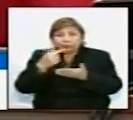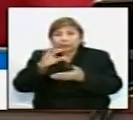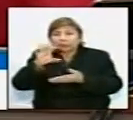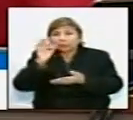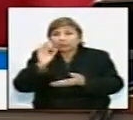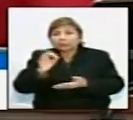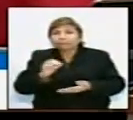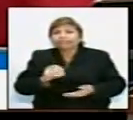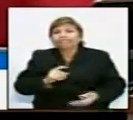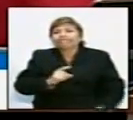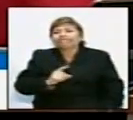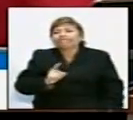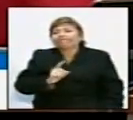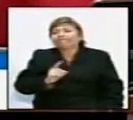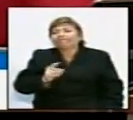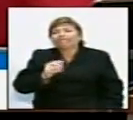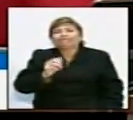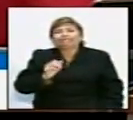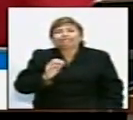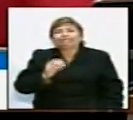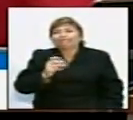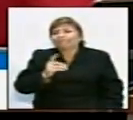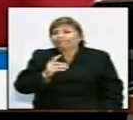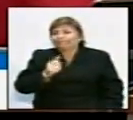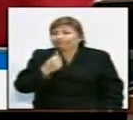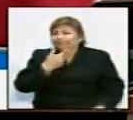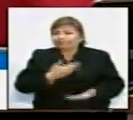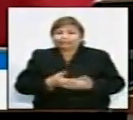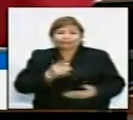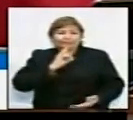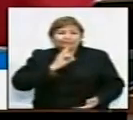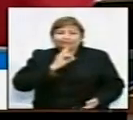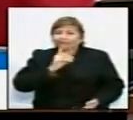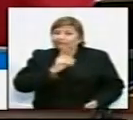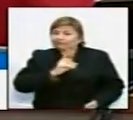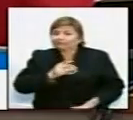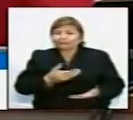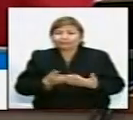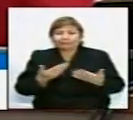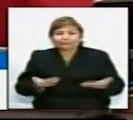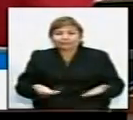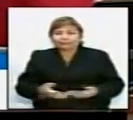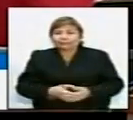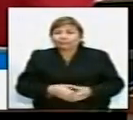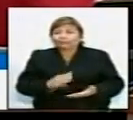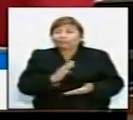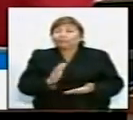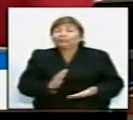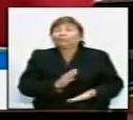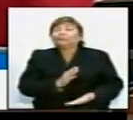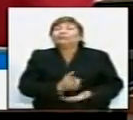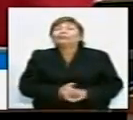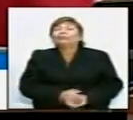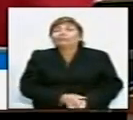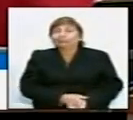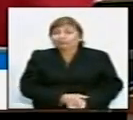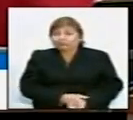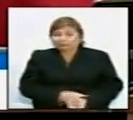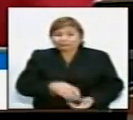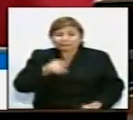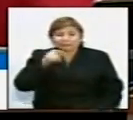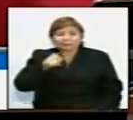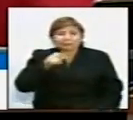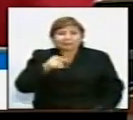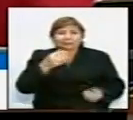y la FDA, la Organización de Estados Unidos, encuentra que existe un problema. Entonces, a esa